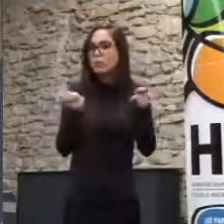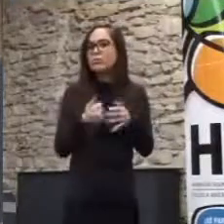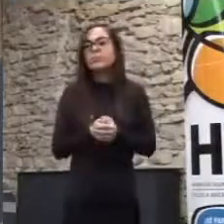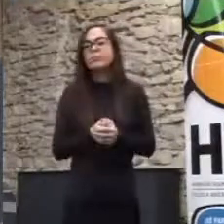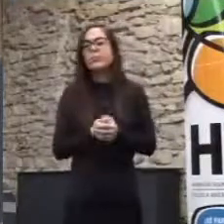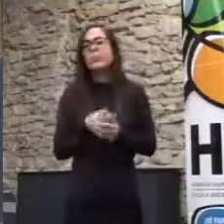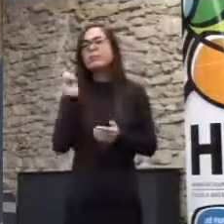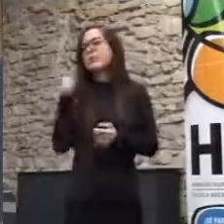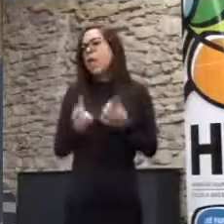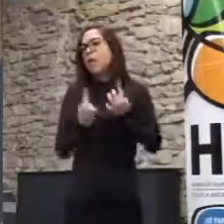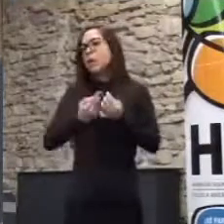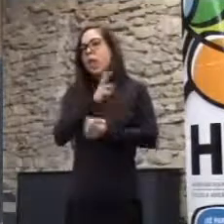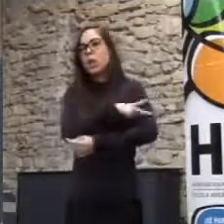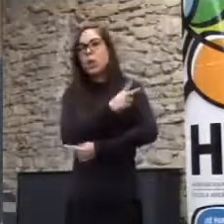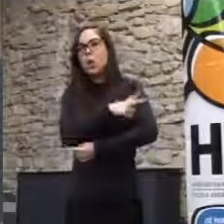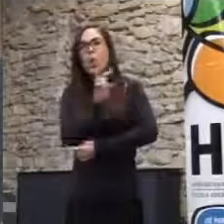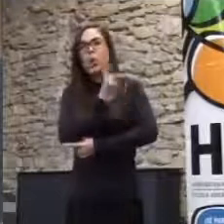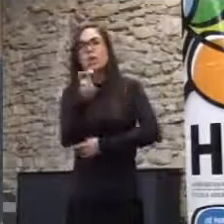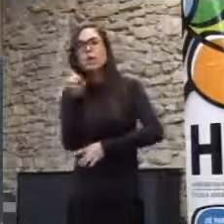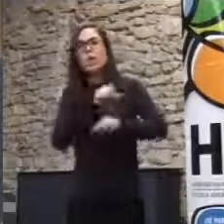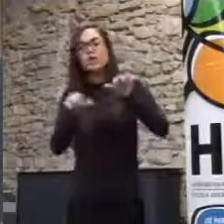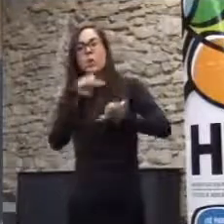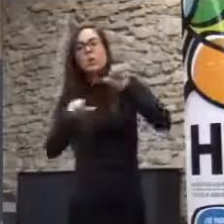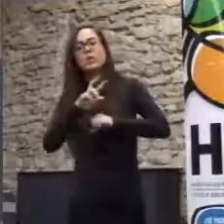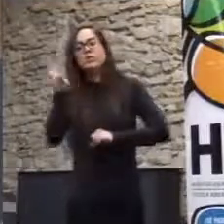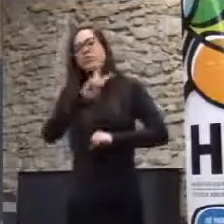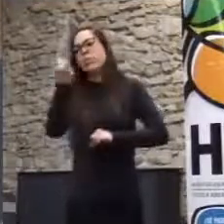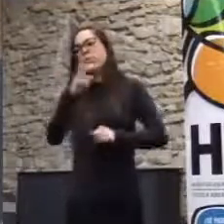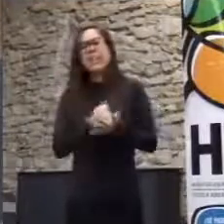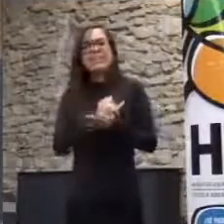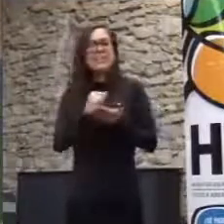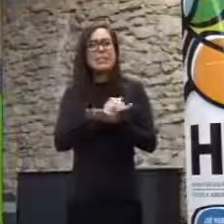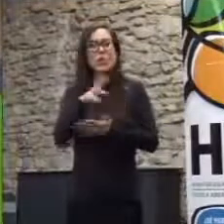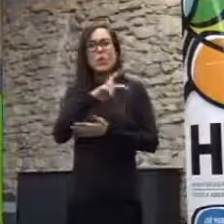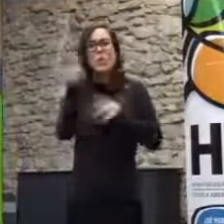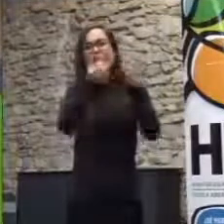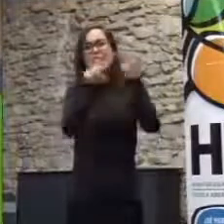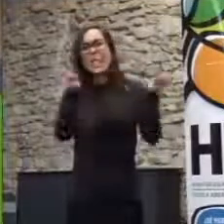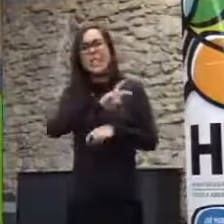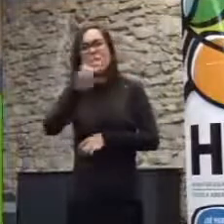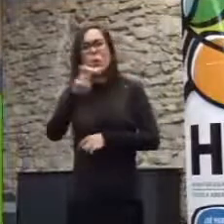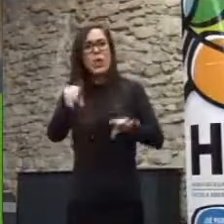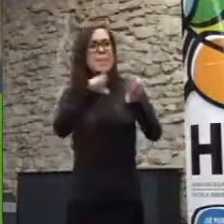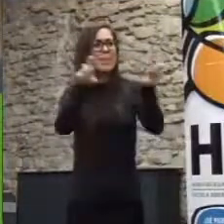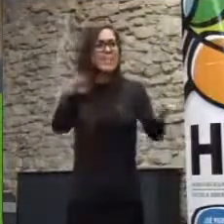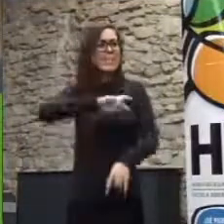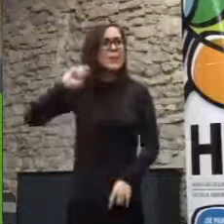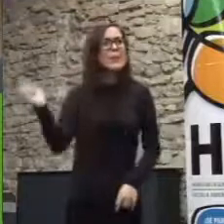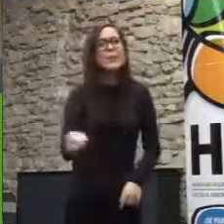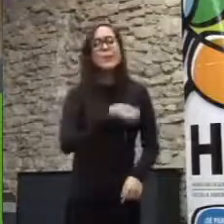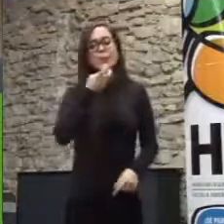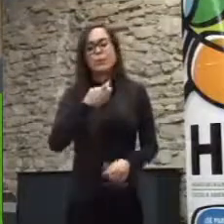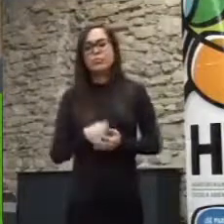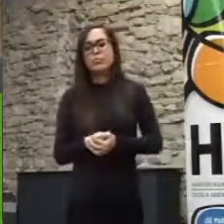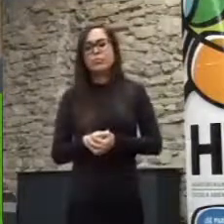muchas de los concejales, muchas de asociaciones, muchas de otro tipo de entidades, muchas de empresas, y todas, para